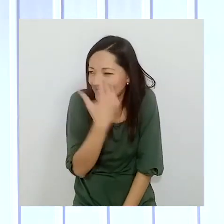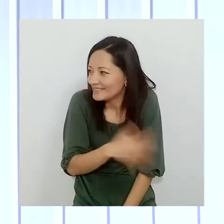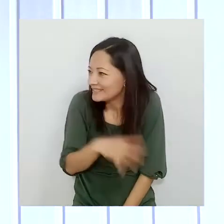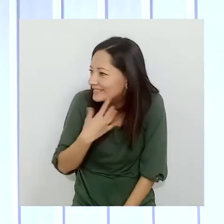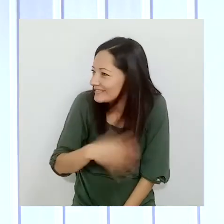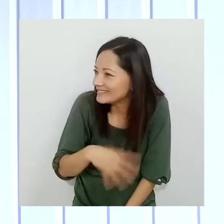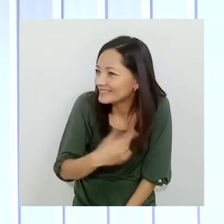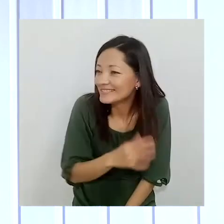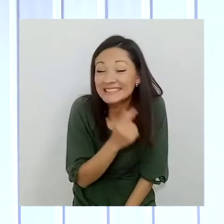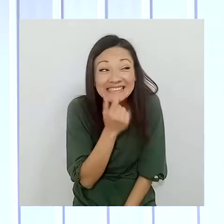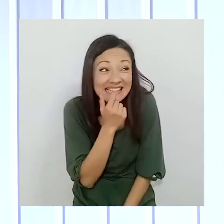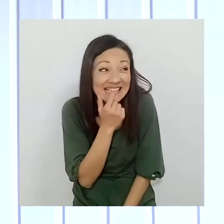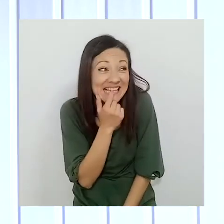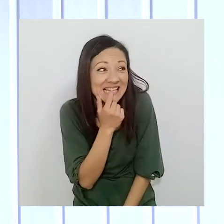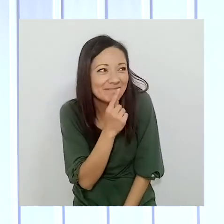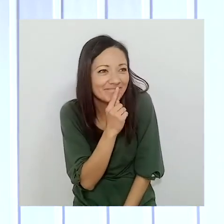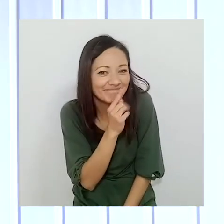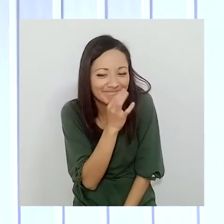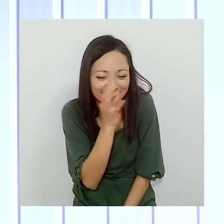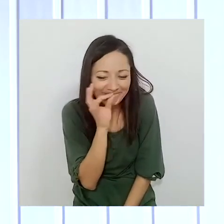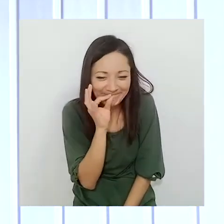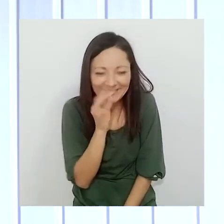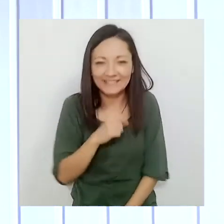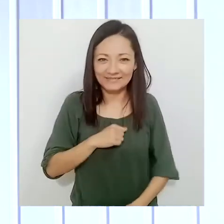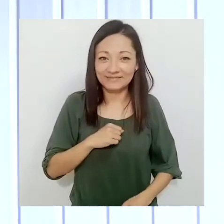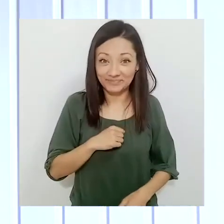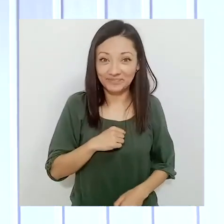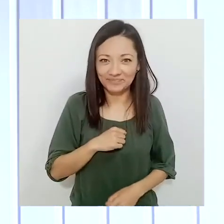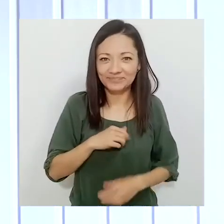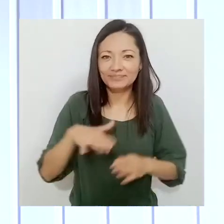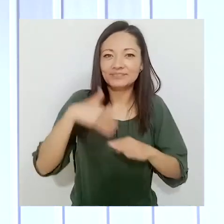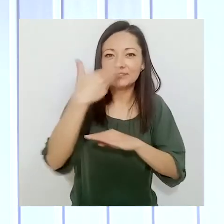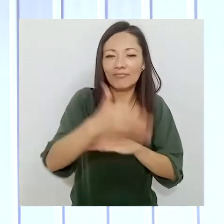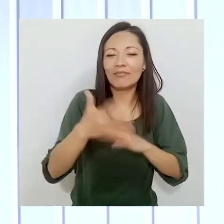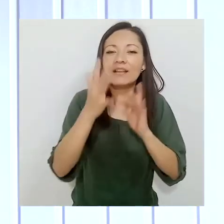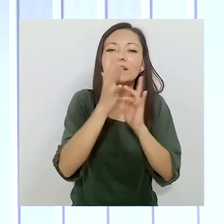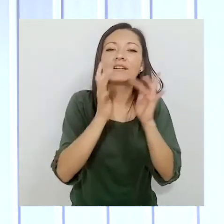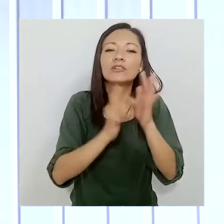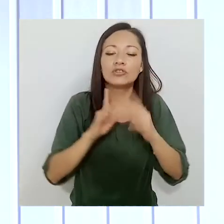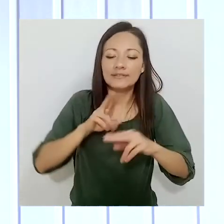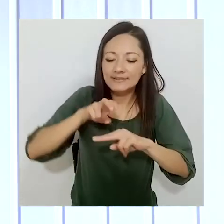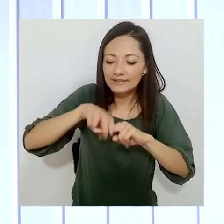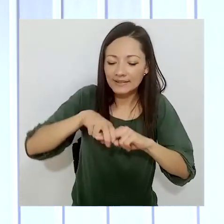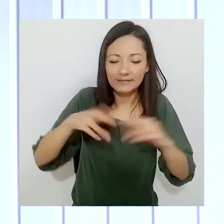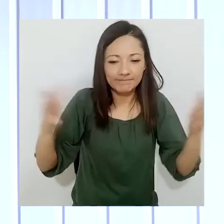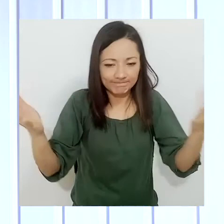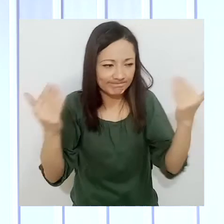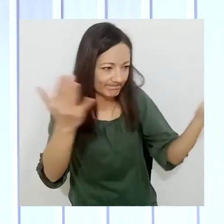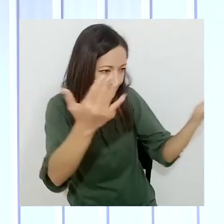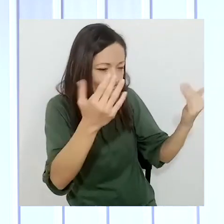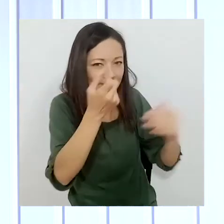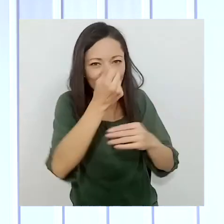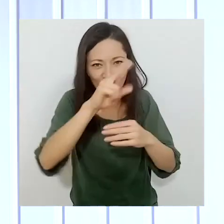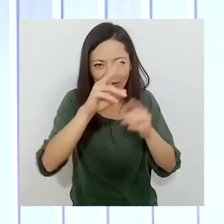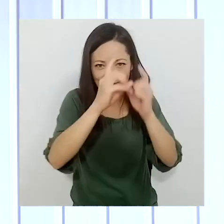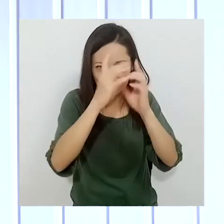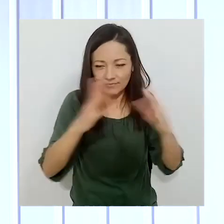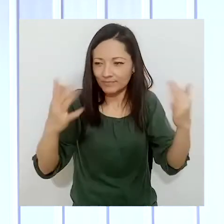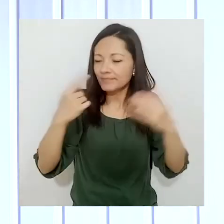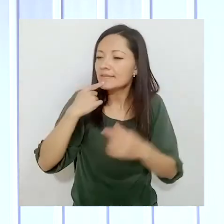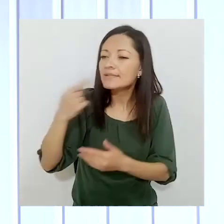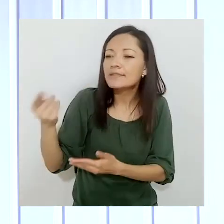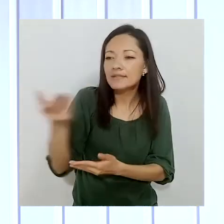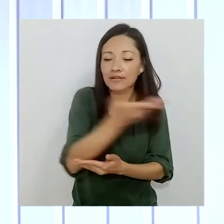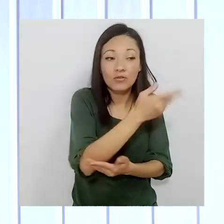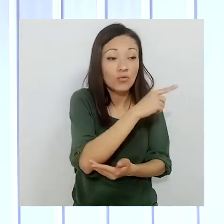Dice después, entonces él se sentó y llamó a los 12 y les dijo: si alguno quiere ser el